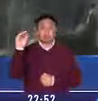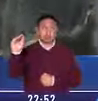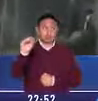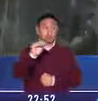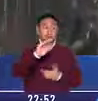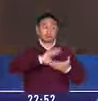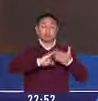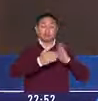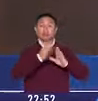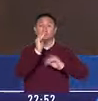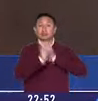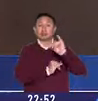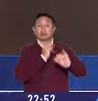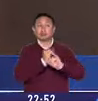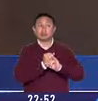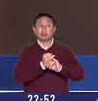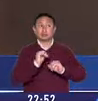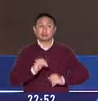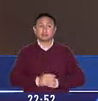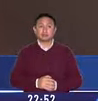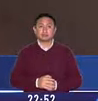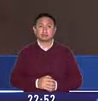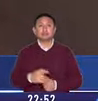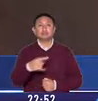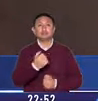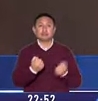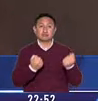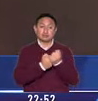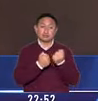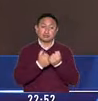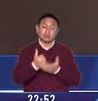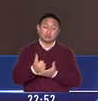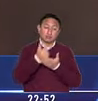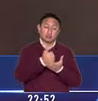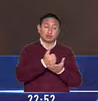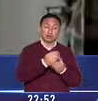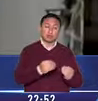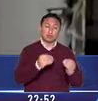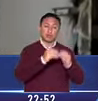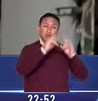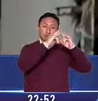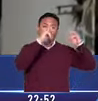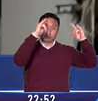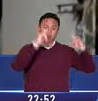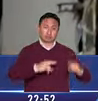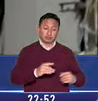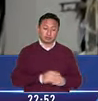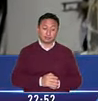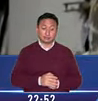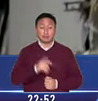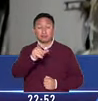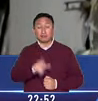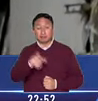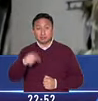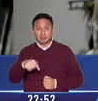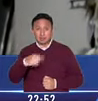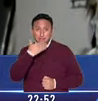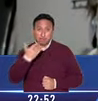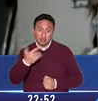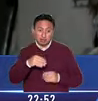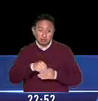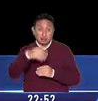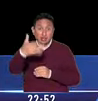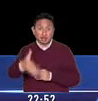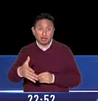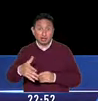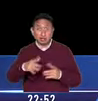la comunidad internacional para aportar con más tiendas de campaña, ya que los sobrevivientes prefieren mantenerse